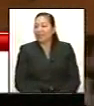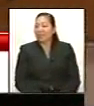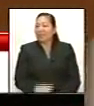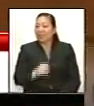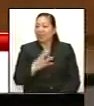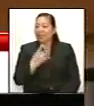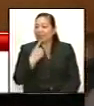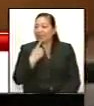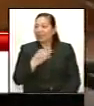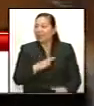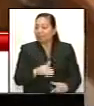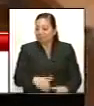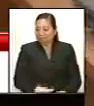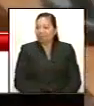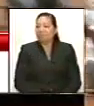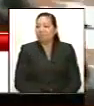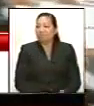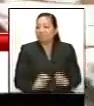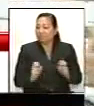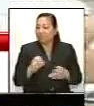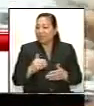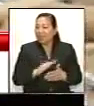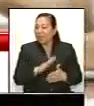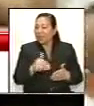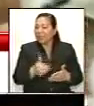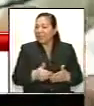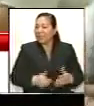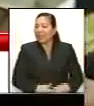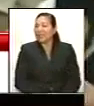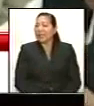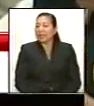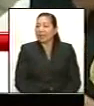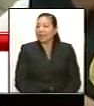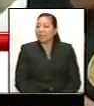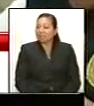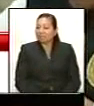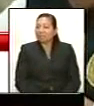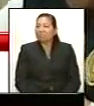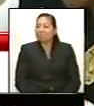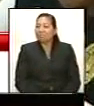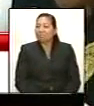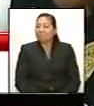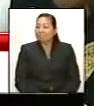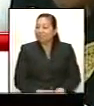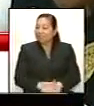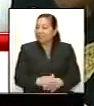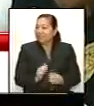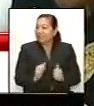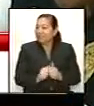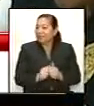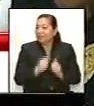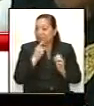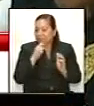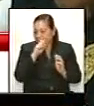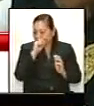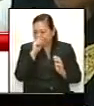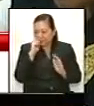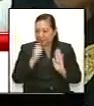quería poner algunos puntos en la mesa. El primero, resaltar el trabajo que han